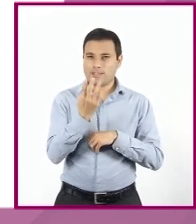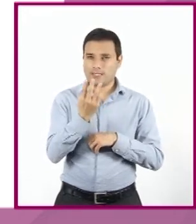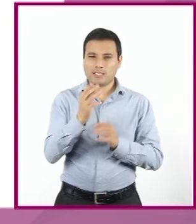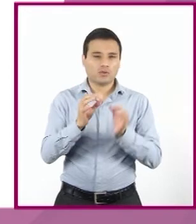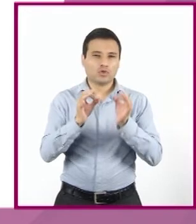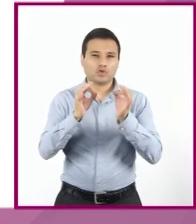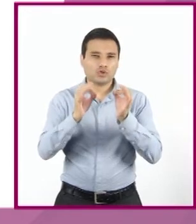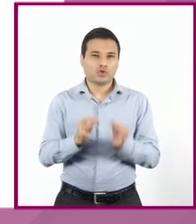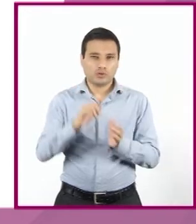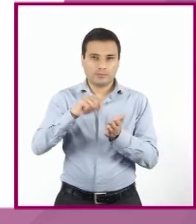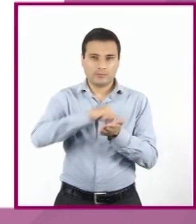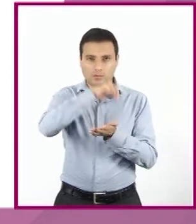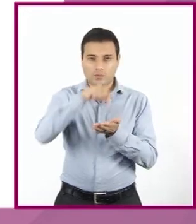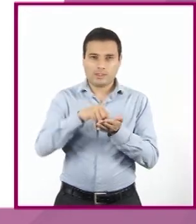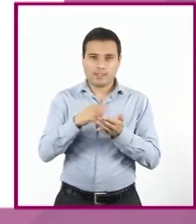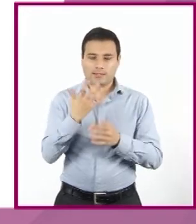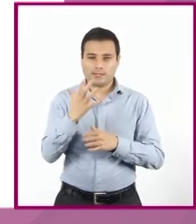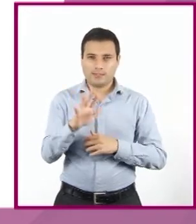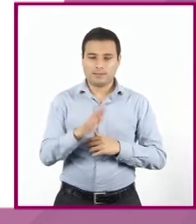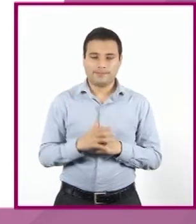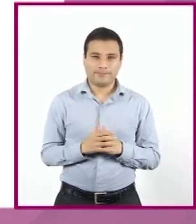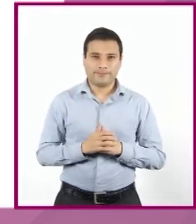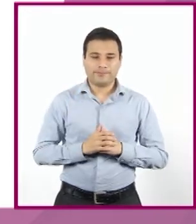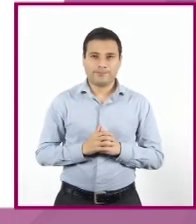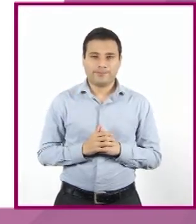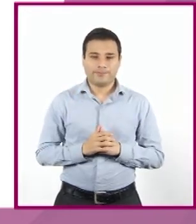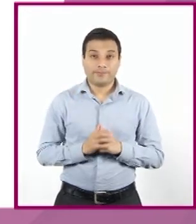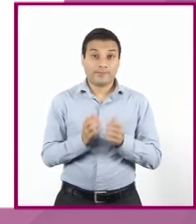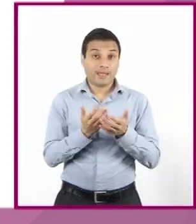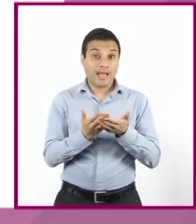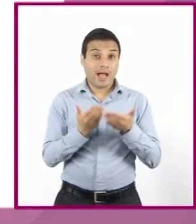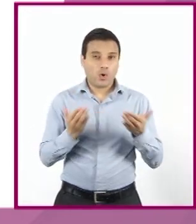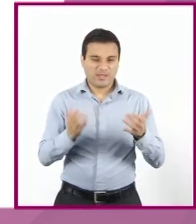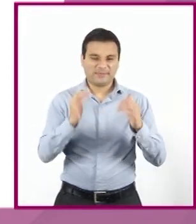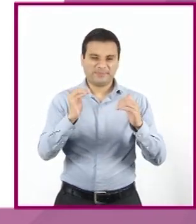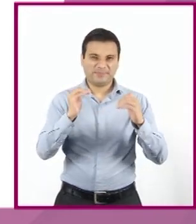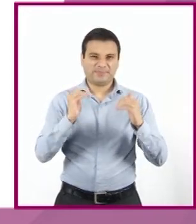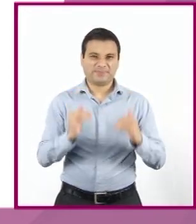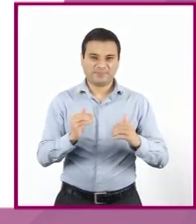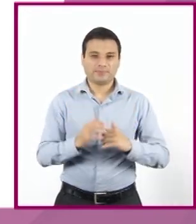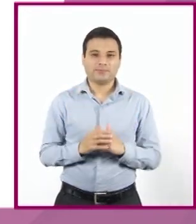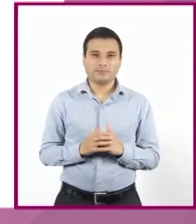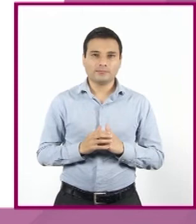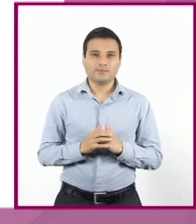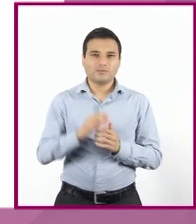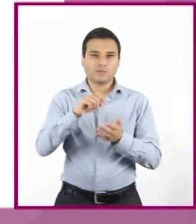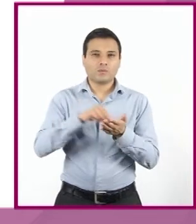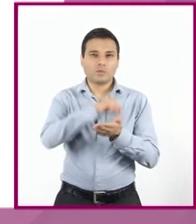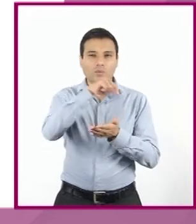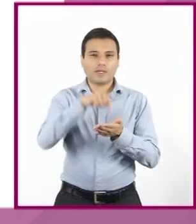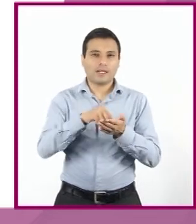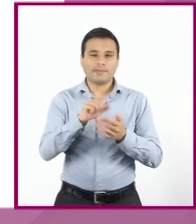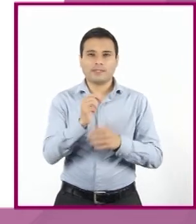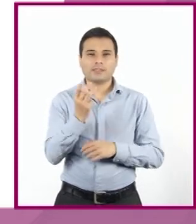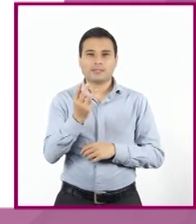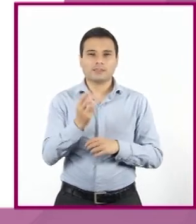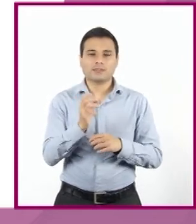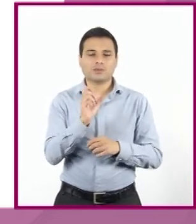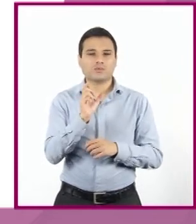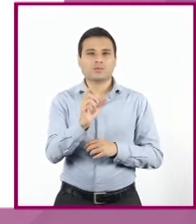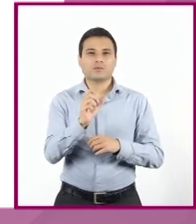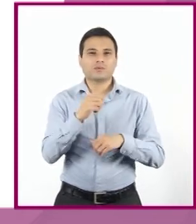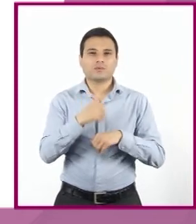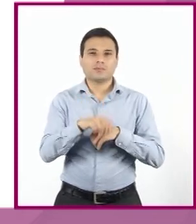a la posición 10 de la sucesión. Ahora, calculemos el número que se encontraría en la posición